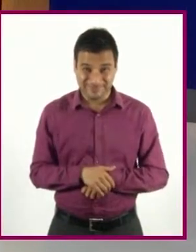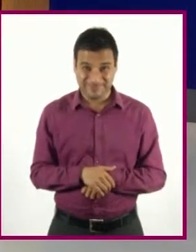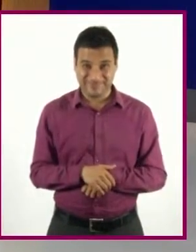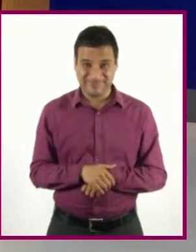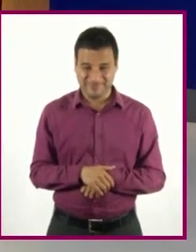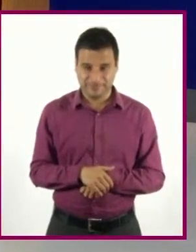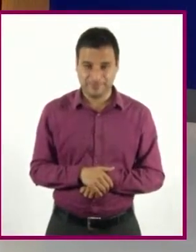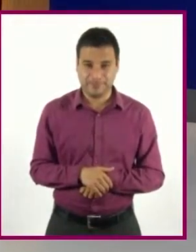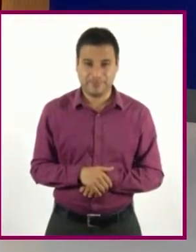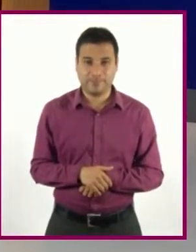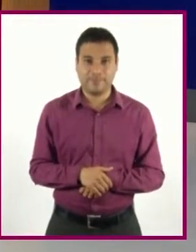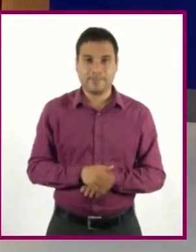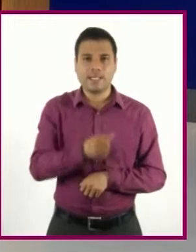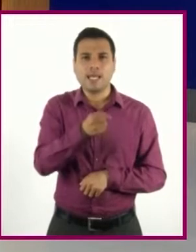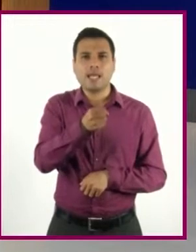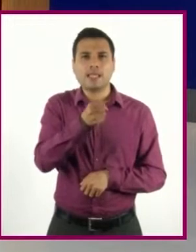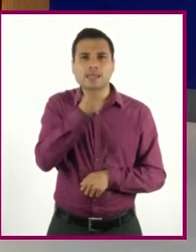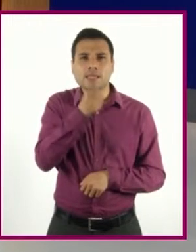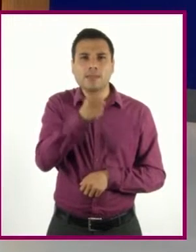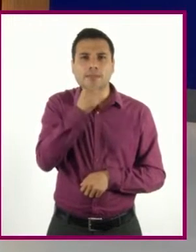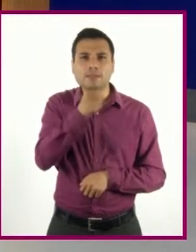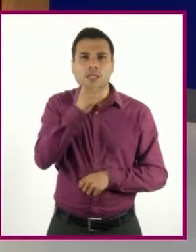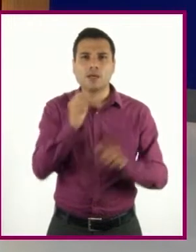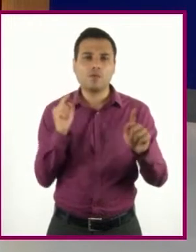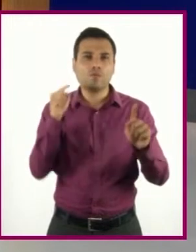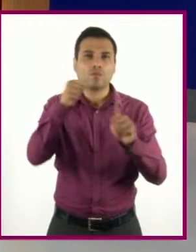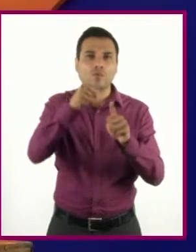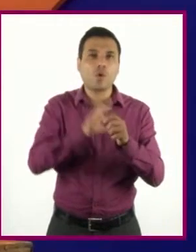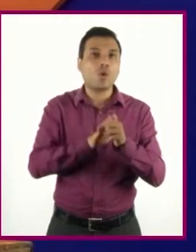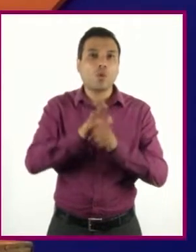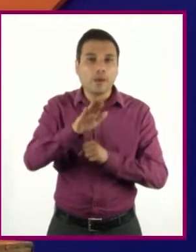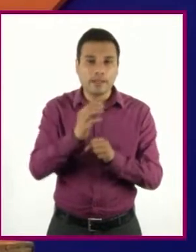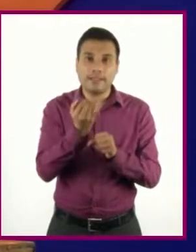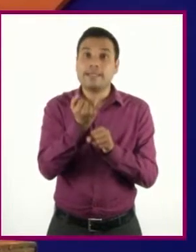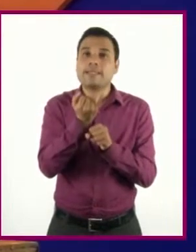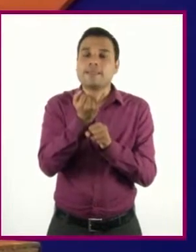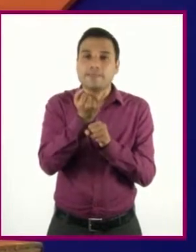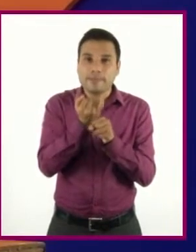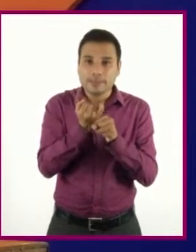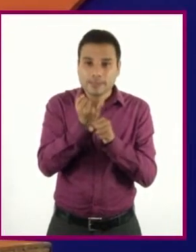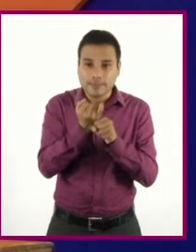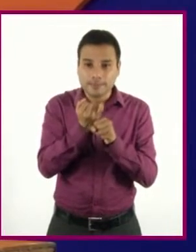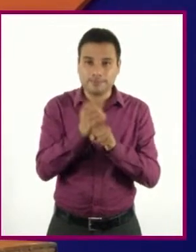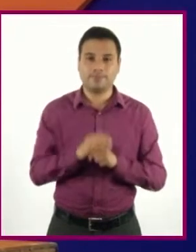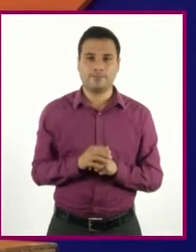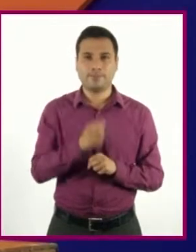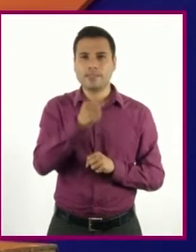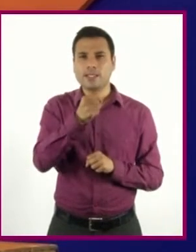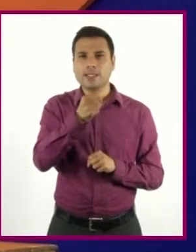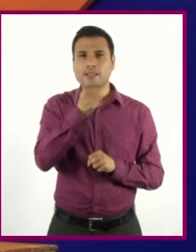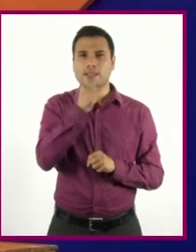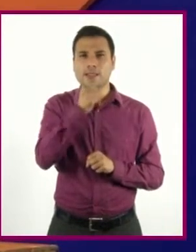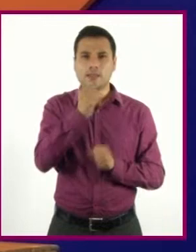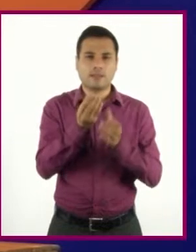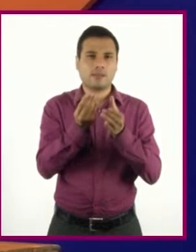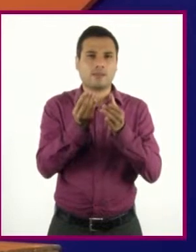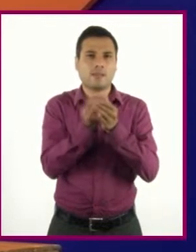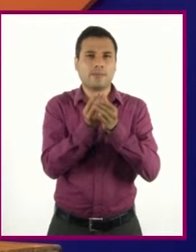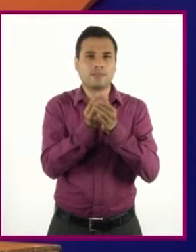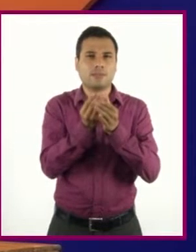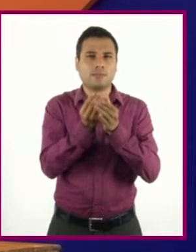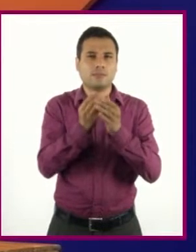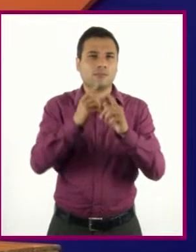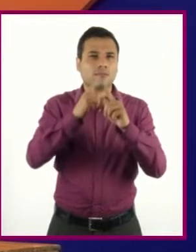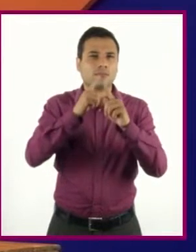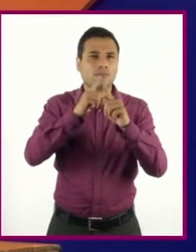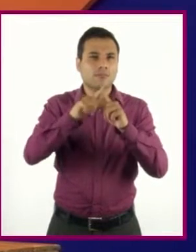que la entrevista tiene como fin último adquirir información, ¿qué tipos de entrevista se les ocurre a alumnas